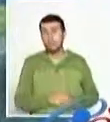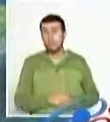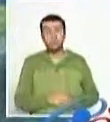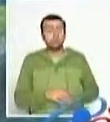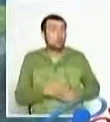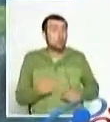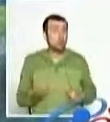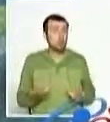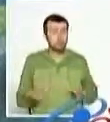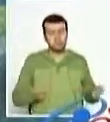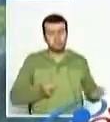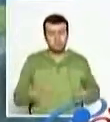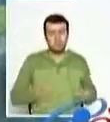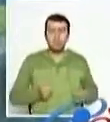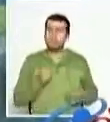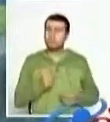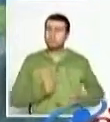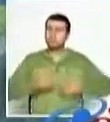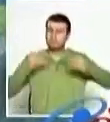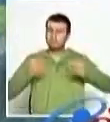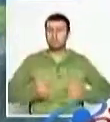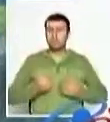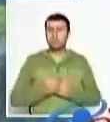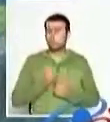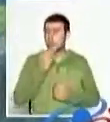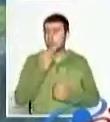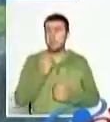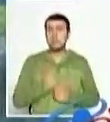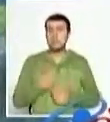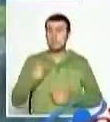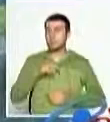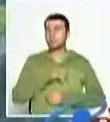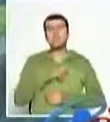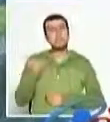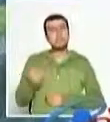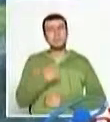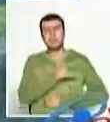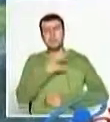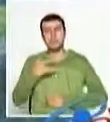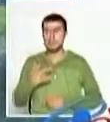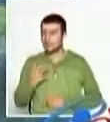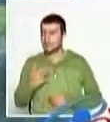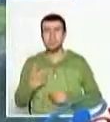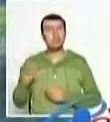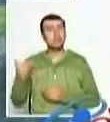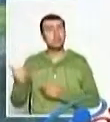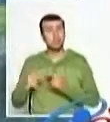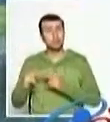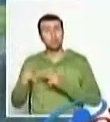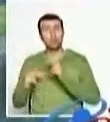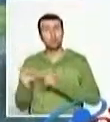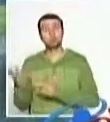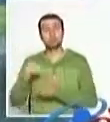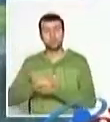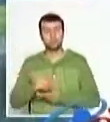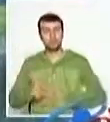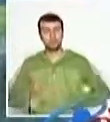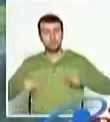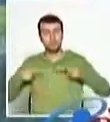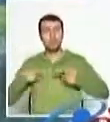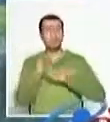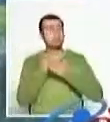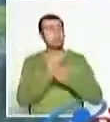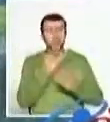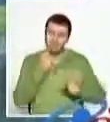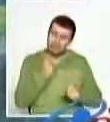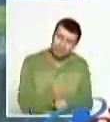esas situaciones de afrontamiento. Nosotros con la terapéutica de Reconstruyendo Vida enseñamos a afrontar esas situaciones